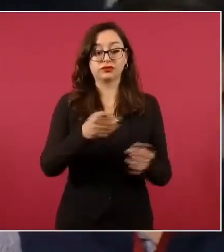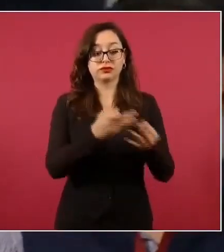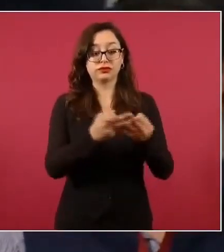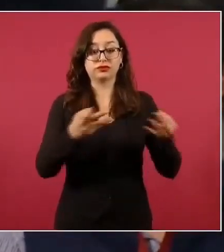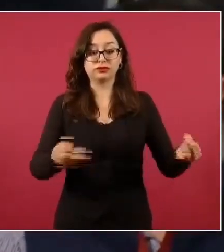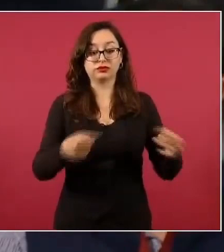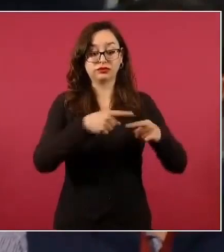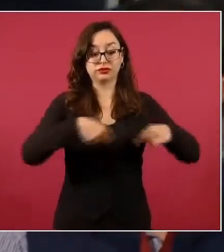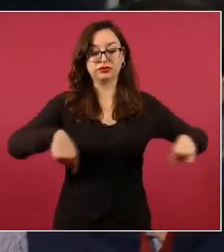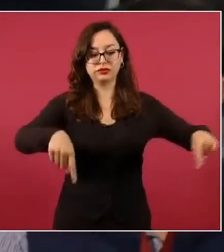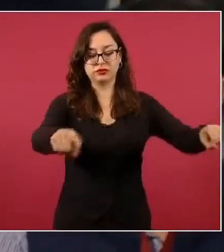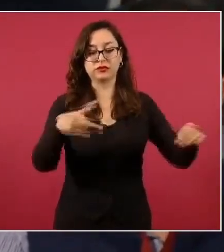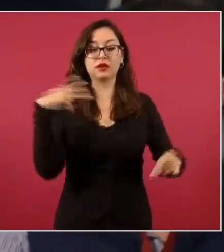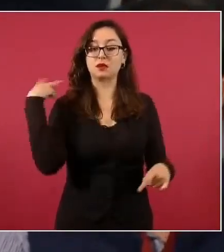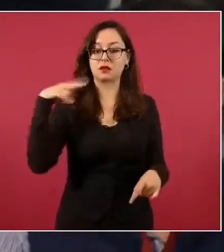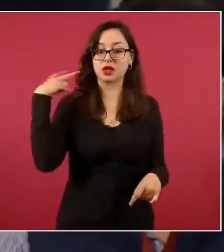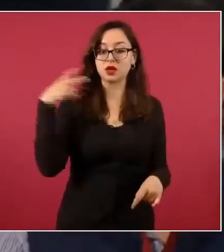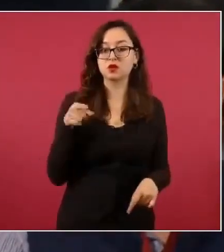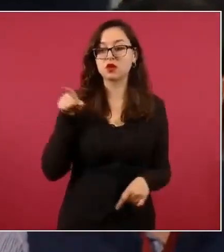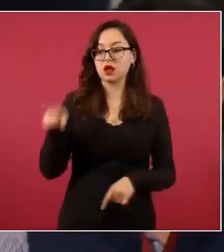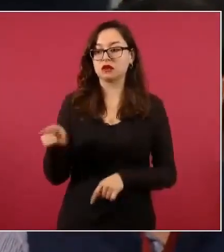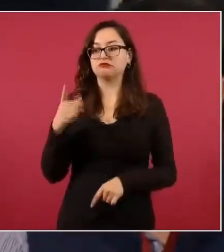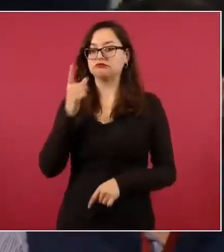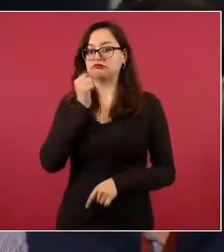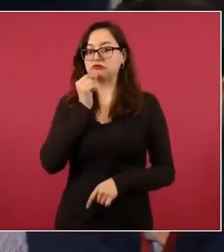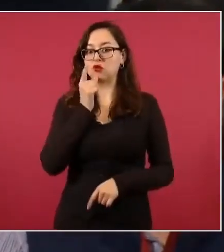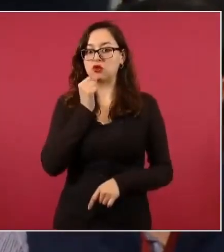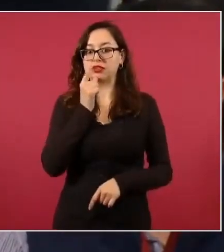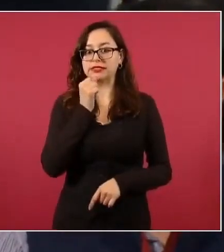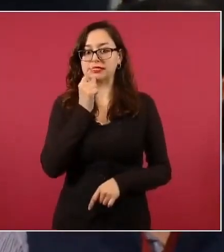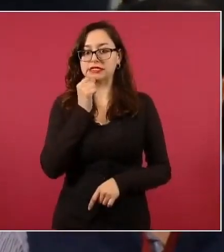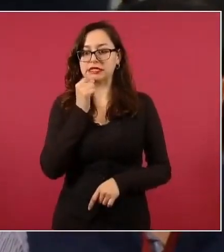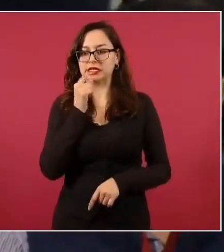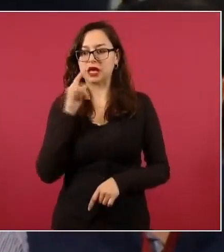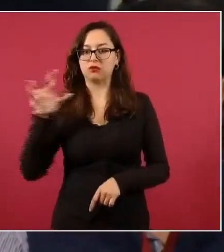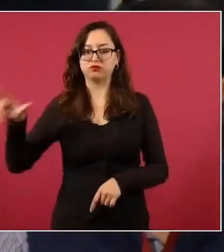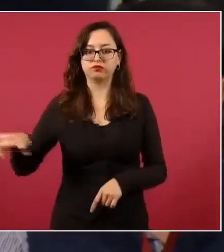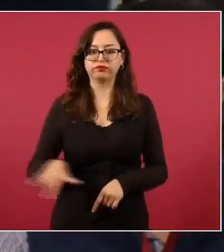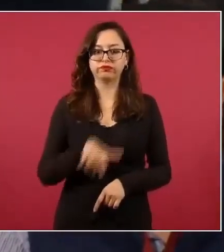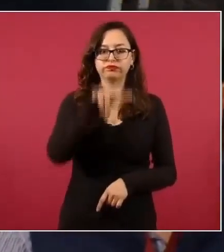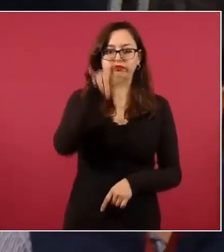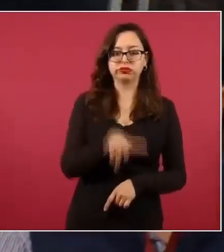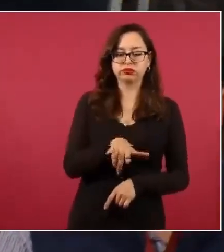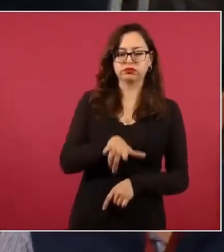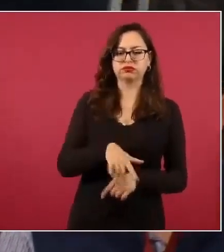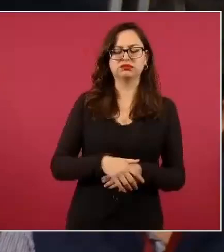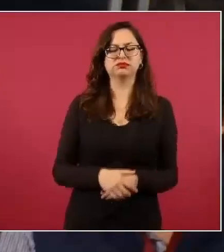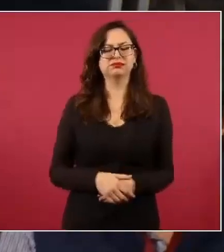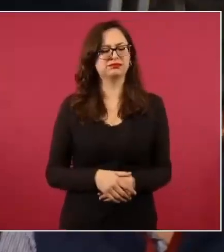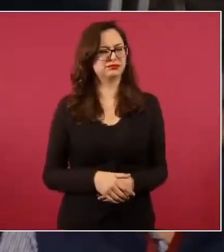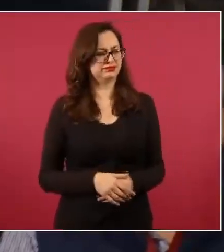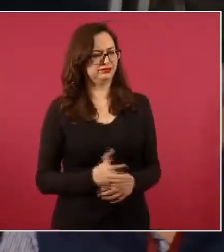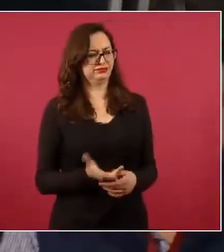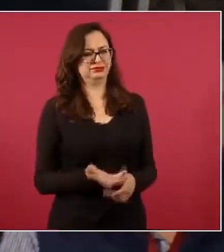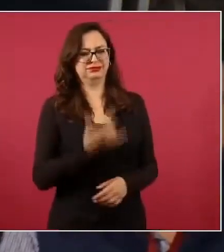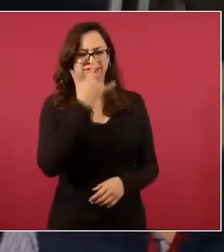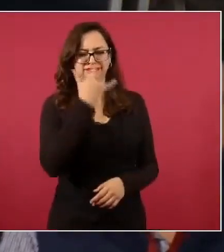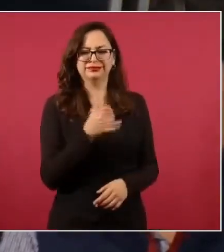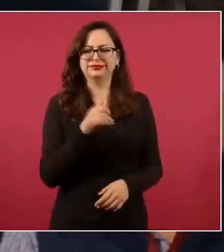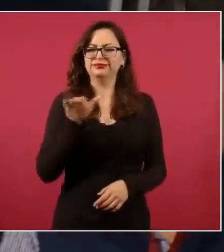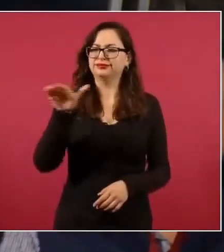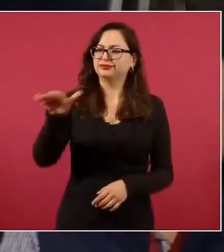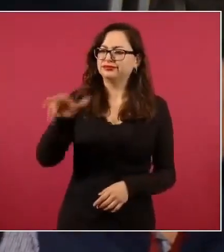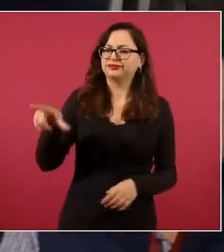Las Ánimas, en Veracruz, que por cierto, le vamos a ir a preguntar al gobernador por qué una policía estatal pues lo ponen ahí en el